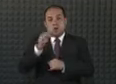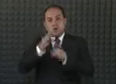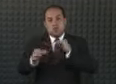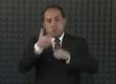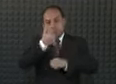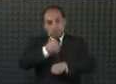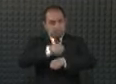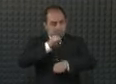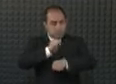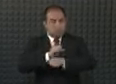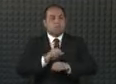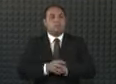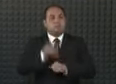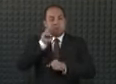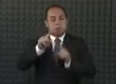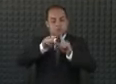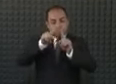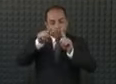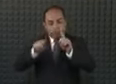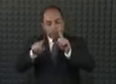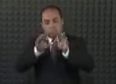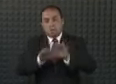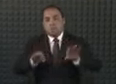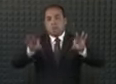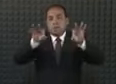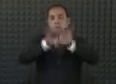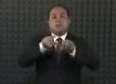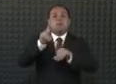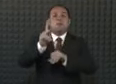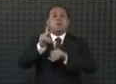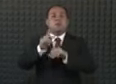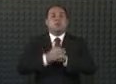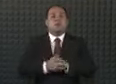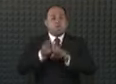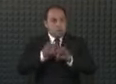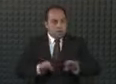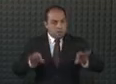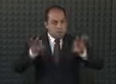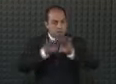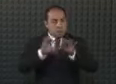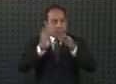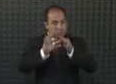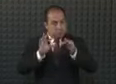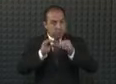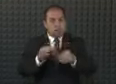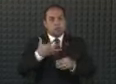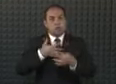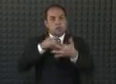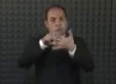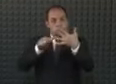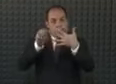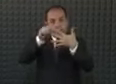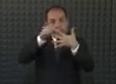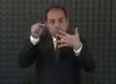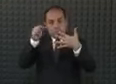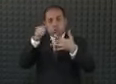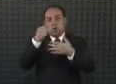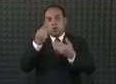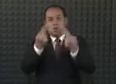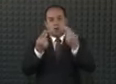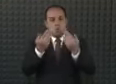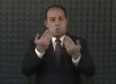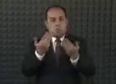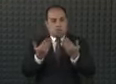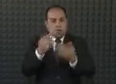6 semanas, vemos una reducción importante, pero sí es muy, muy relevante mencionar que fue 1/5 parte del tamaño de la de enero, que